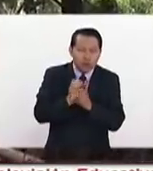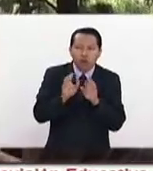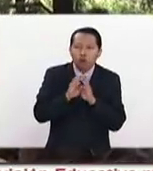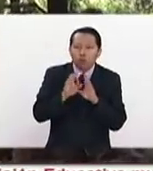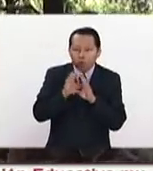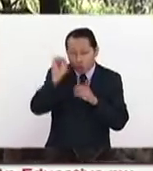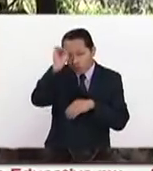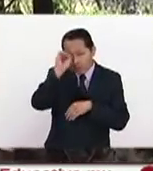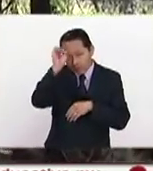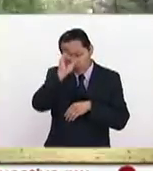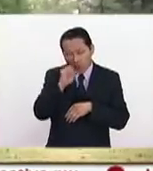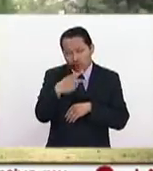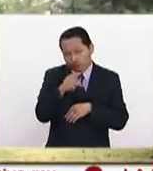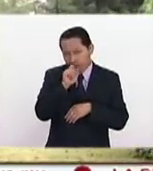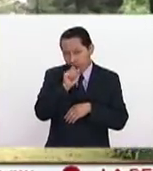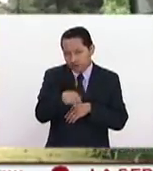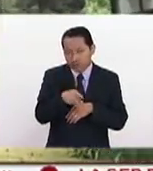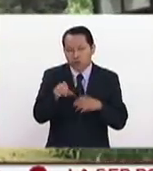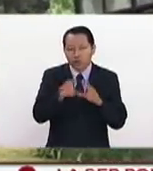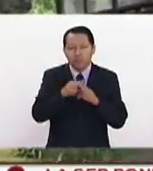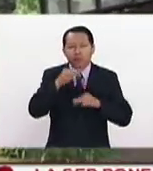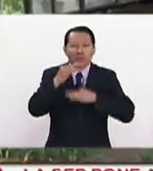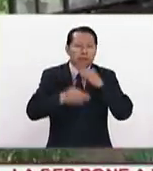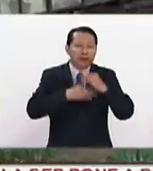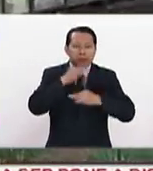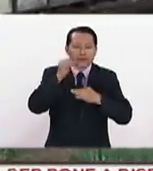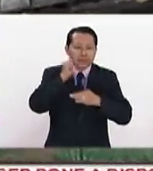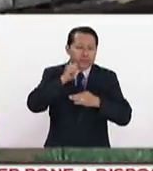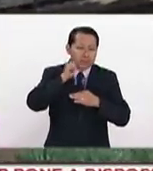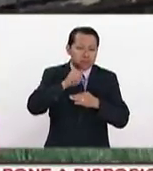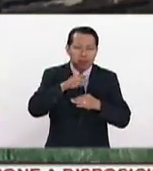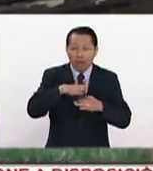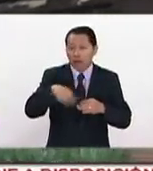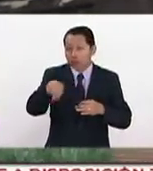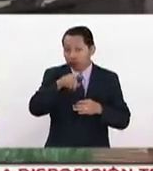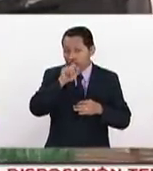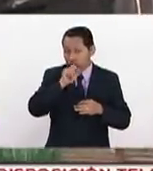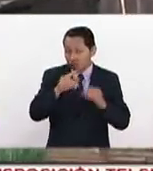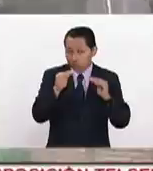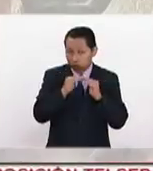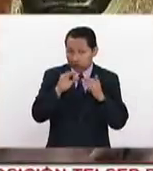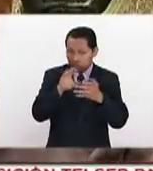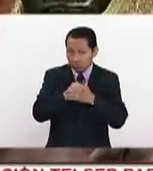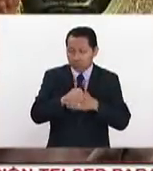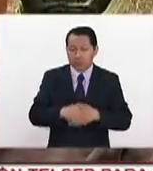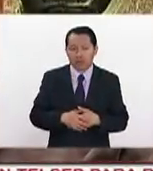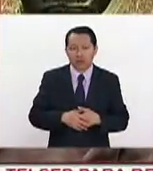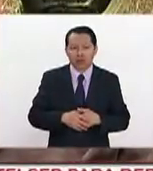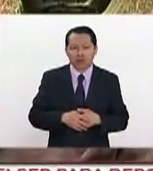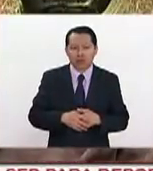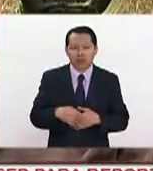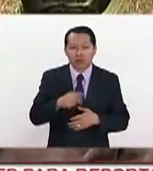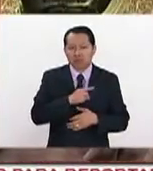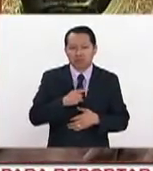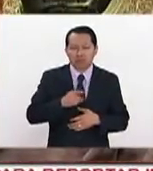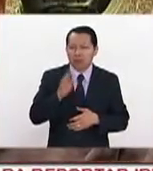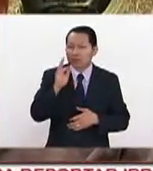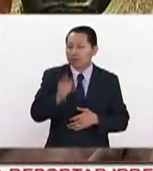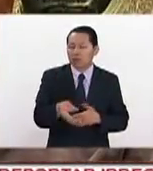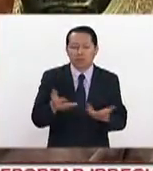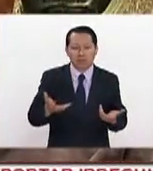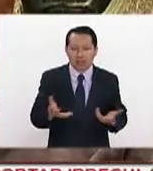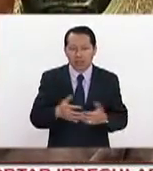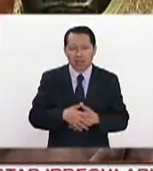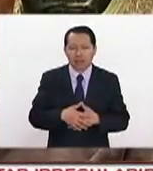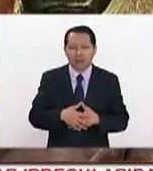de vista muy singular. Mensaje que transmite a todos los que se acercan a su casa. Hay que aceptar la realidad.